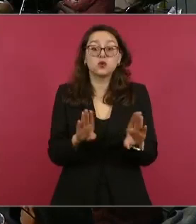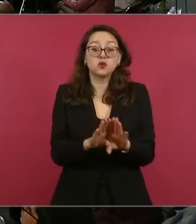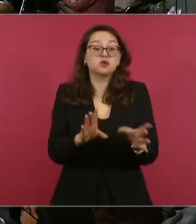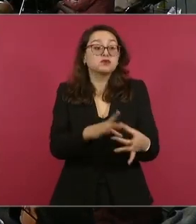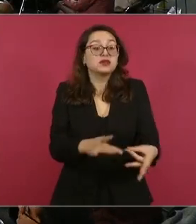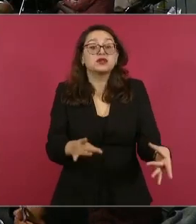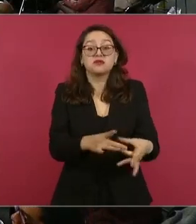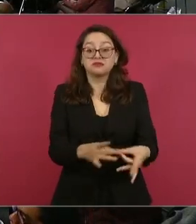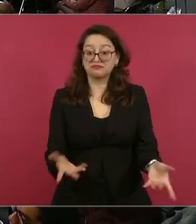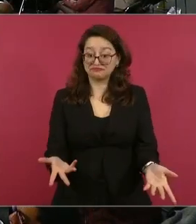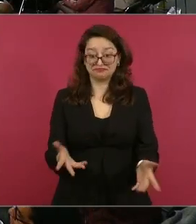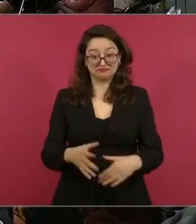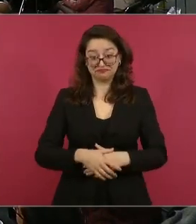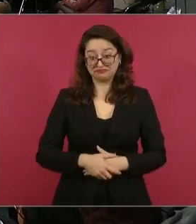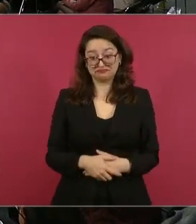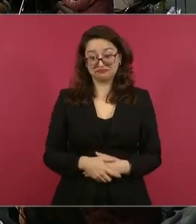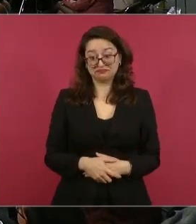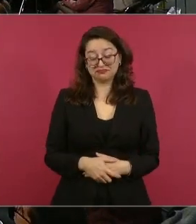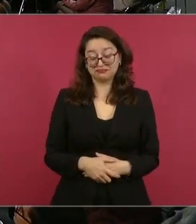Y a propósito, sí dijo